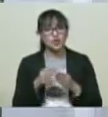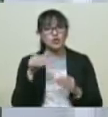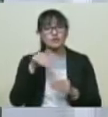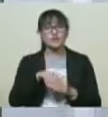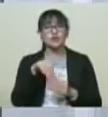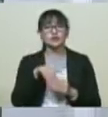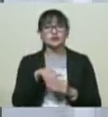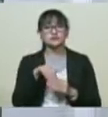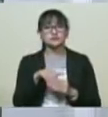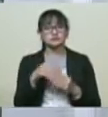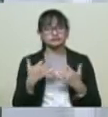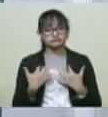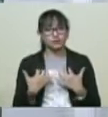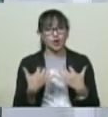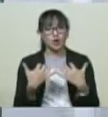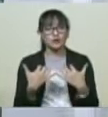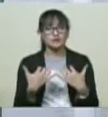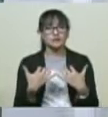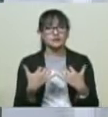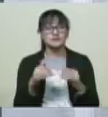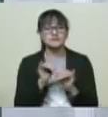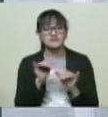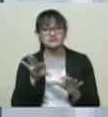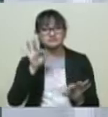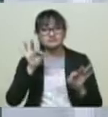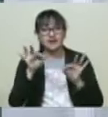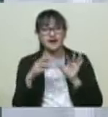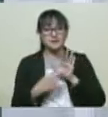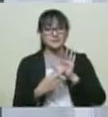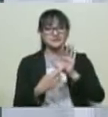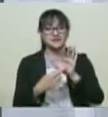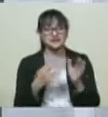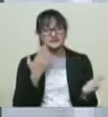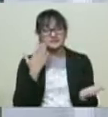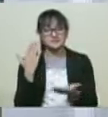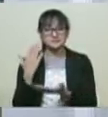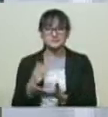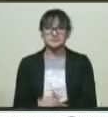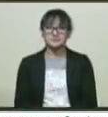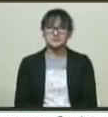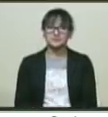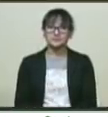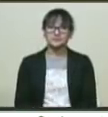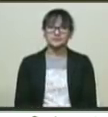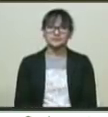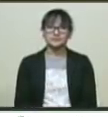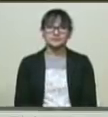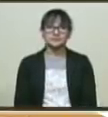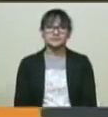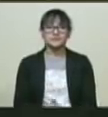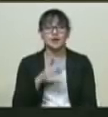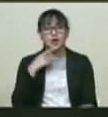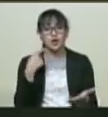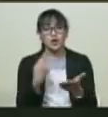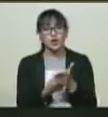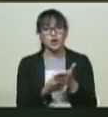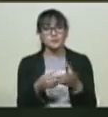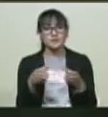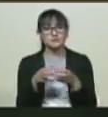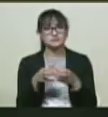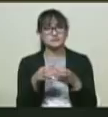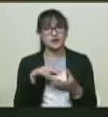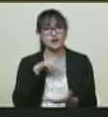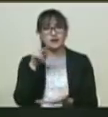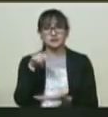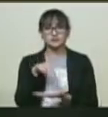del pleno luego de que se hiciera la escogencia de los representantes de la cámara en nombre de la comisión de candidaturas